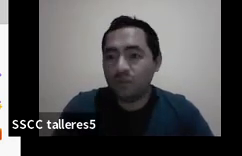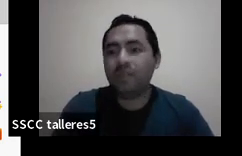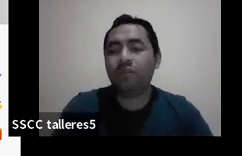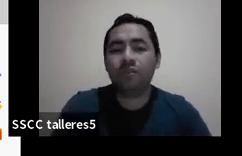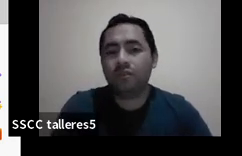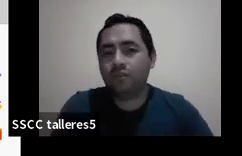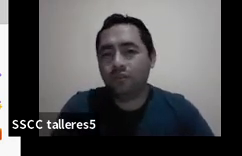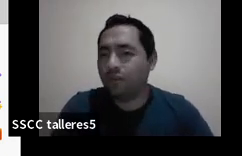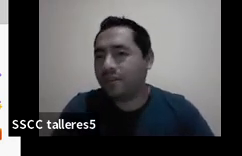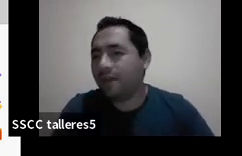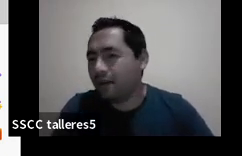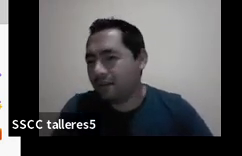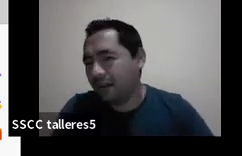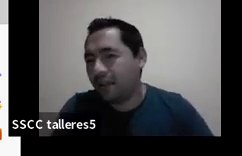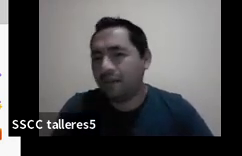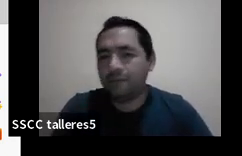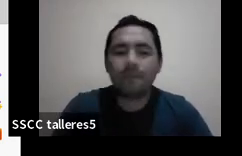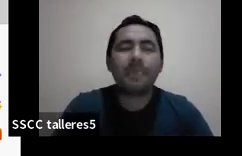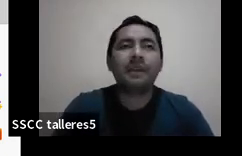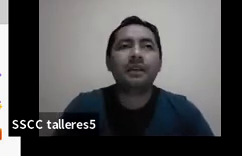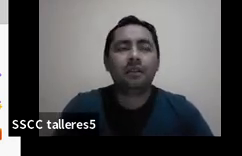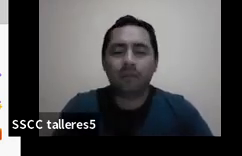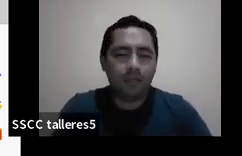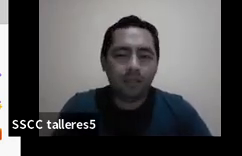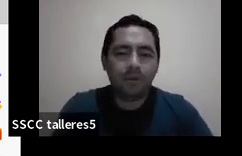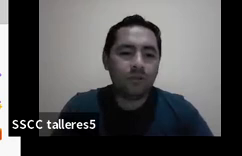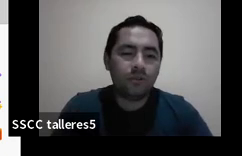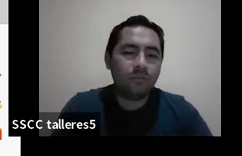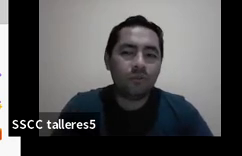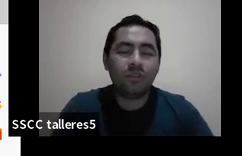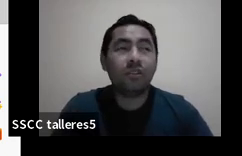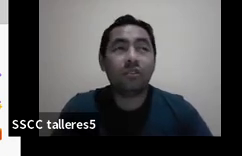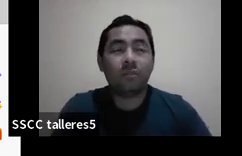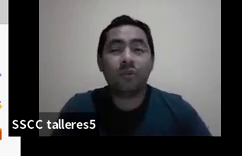en conocimientos, no se llevan casi nada, ¿no? Y por